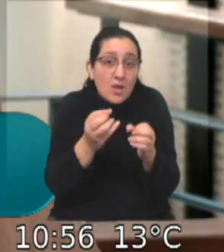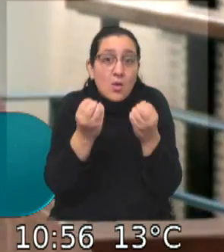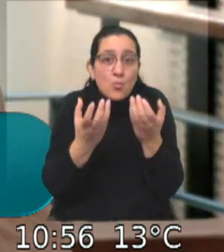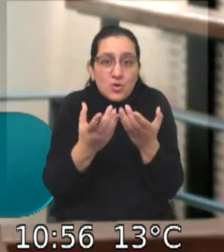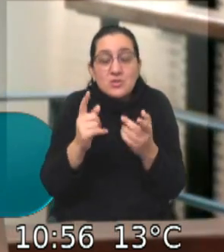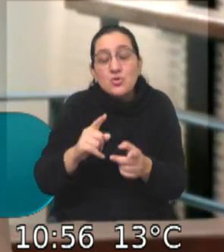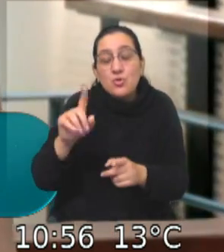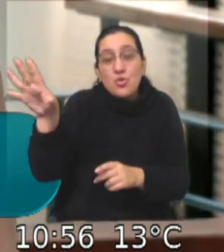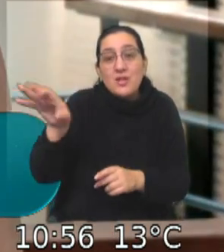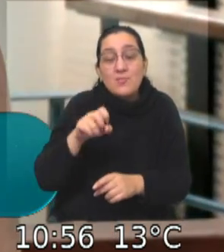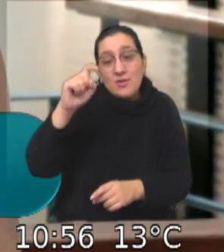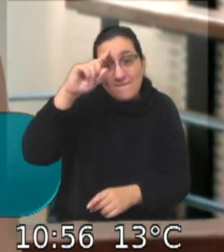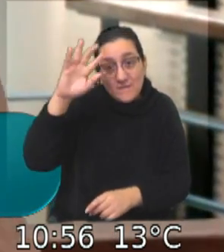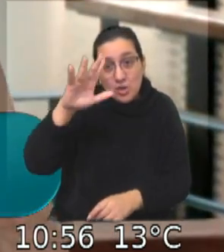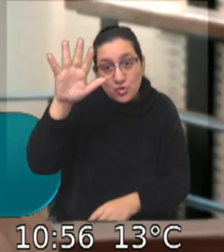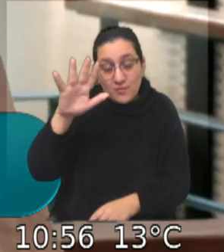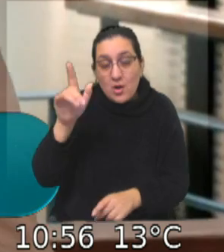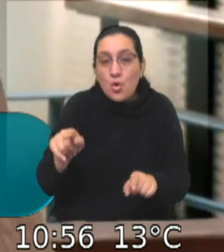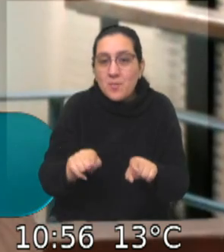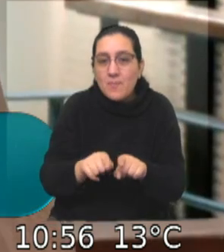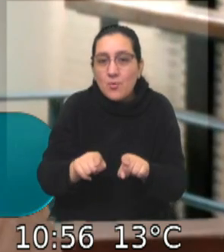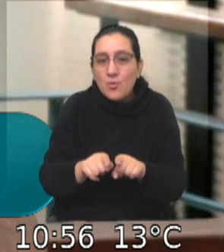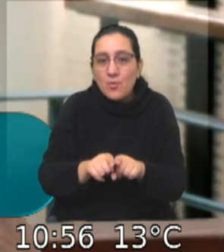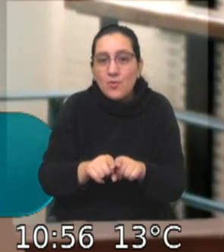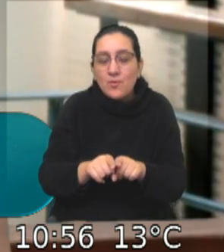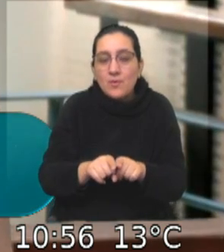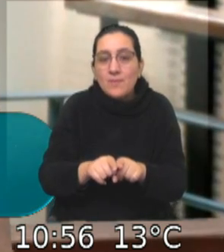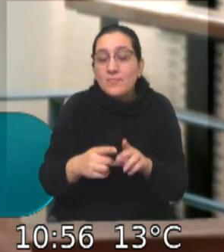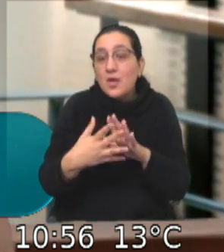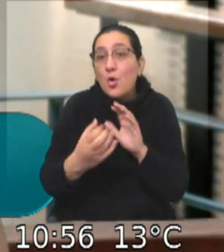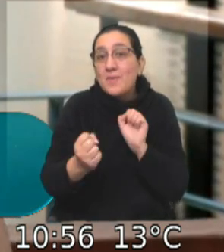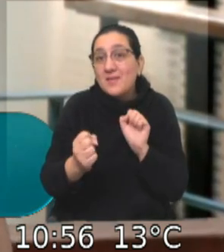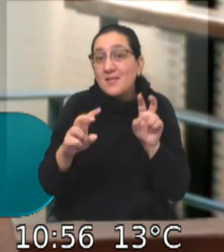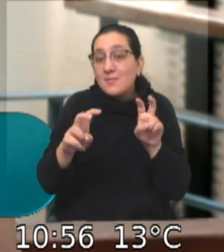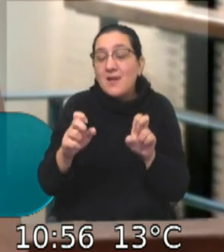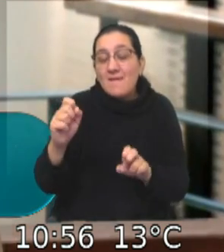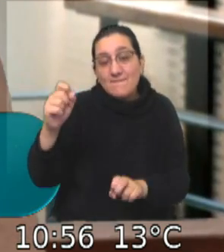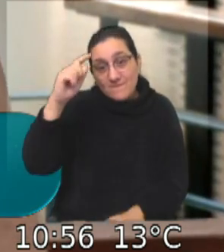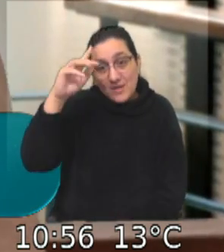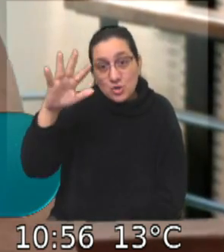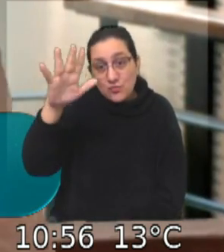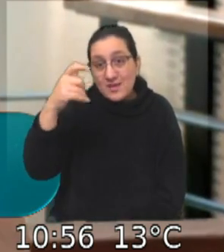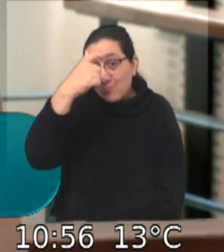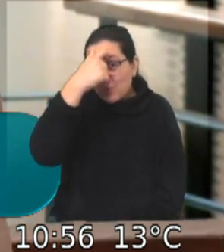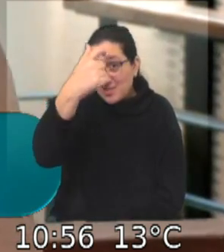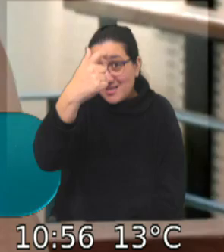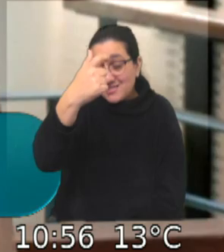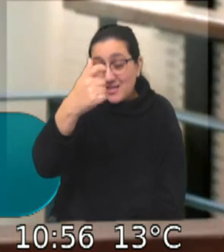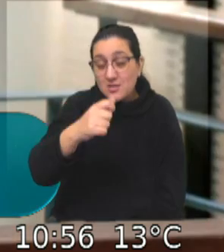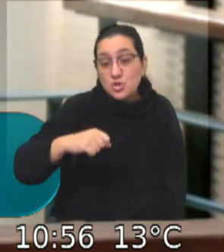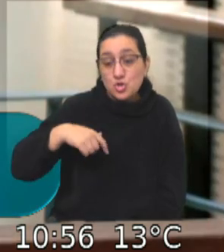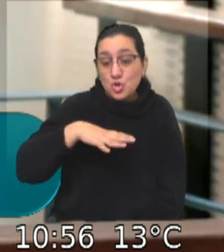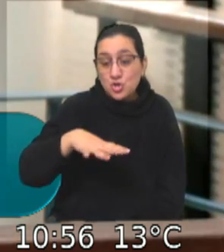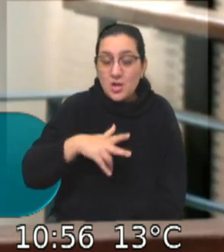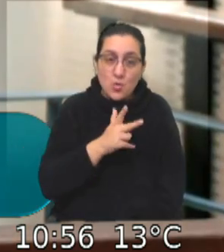la filosofía, digamos, lo mismo que esto de posicionarnos y comprender los temas. La filosofía, como ciencia también social y humana, nos